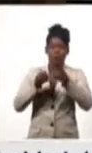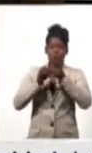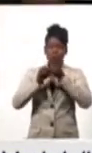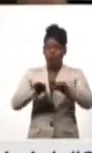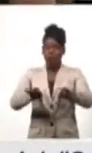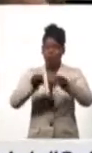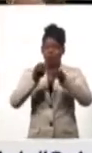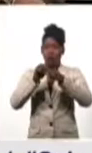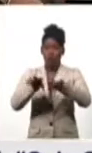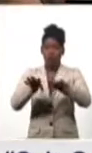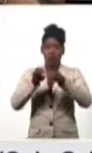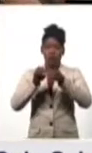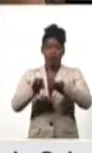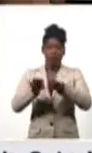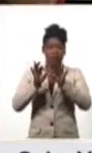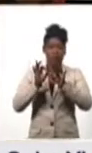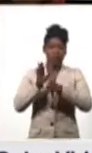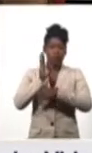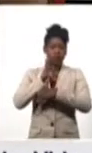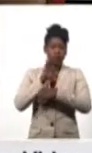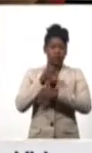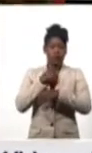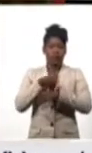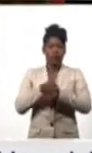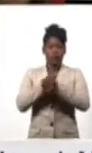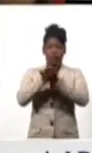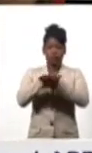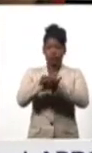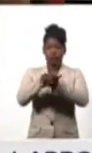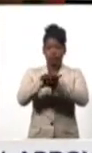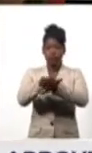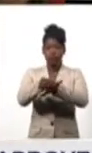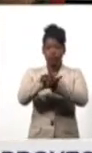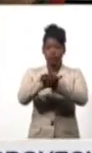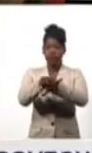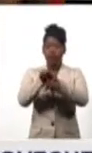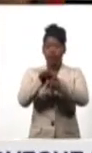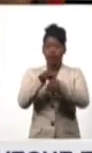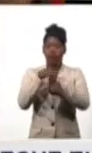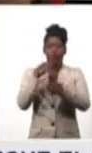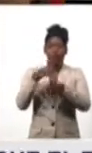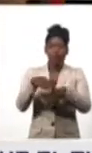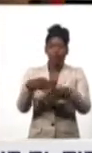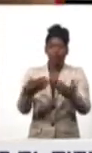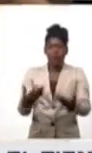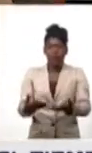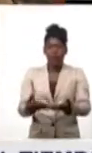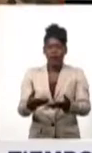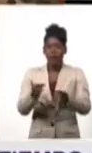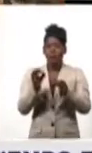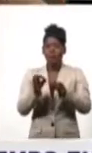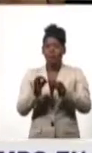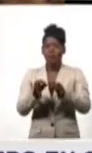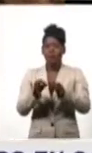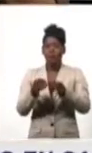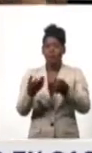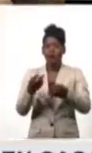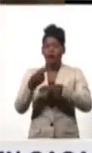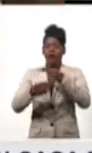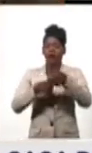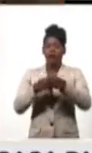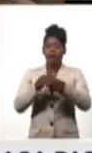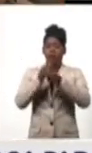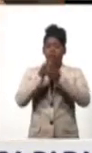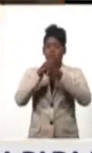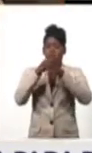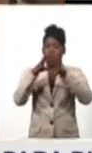ejemplo la imagen de la tortuga marina que muere porque se enfrenta a una bolsa plástica, o sea, la